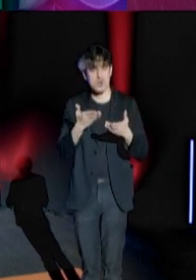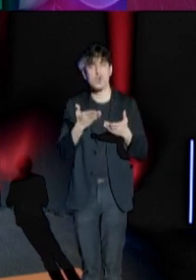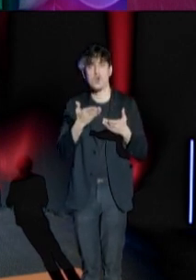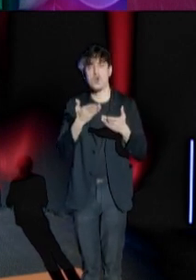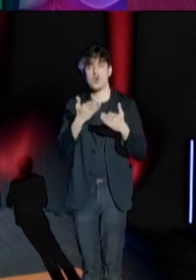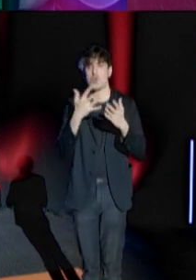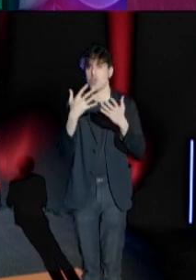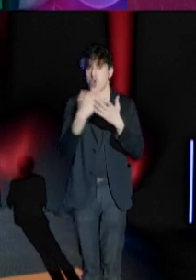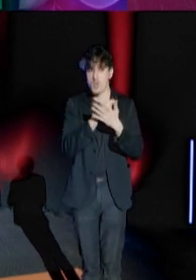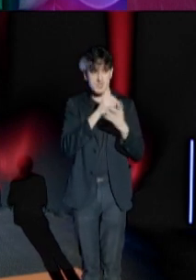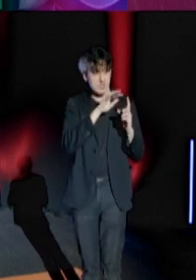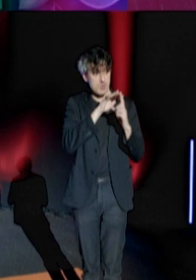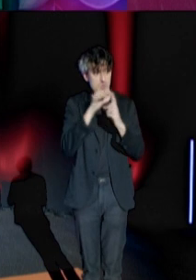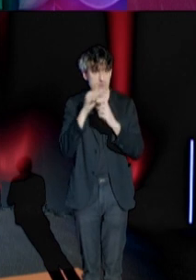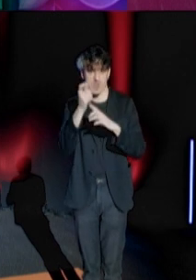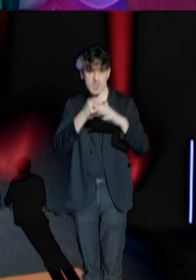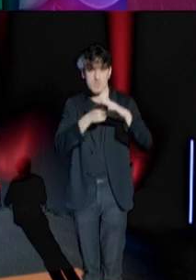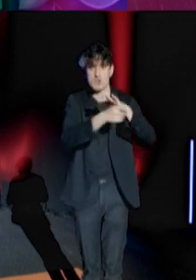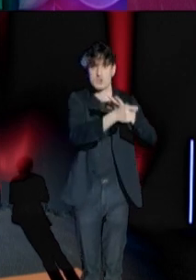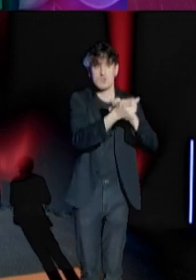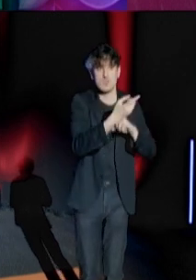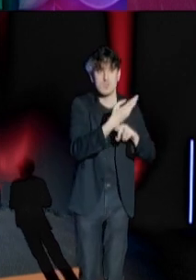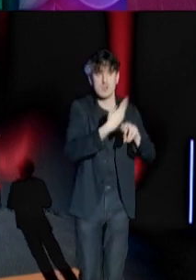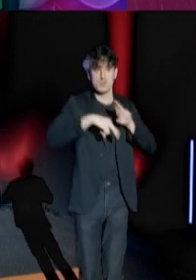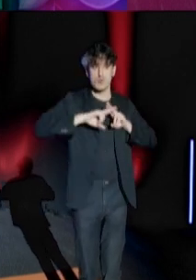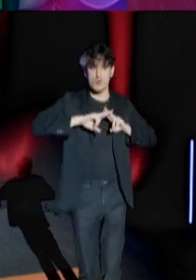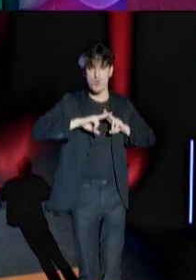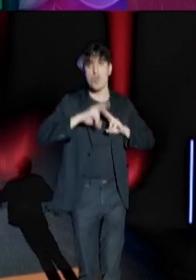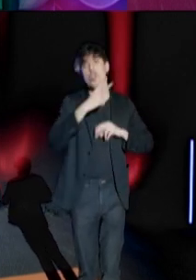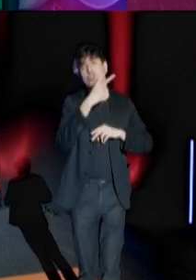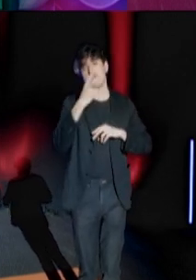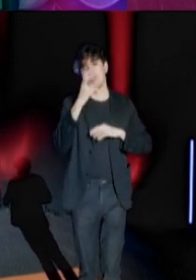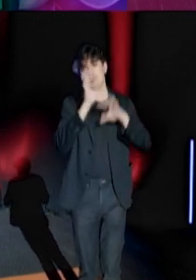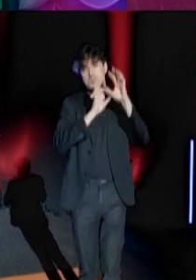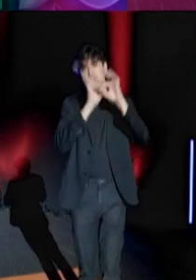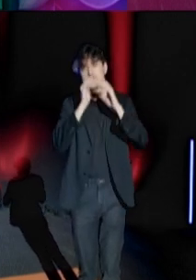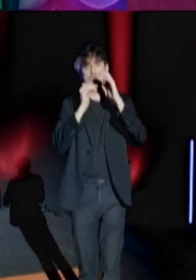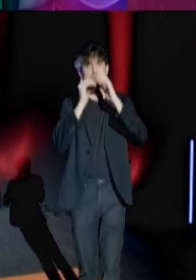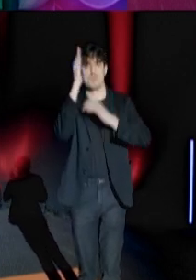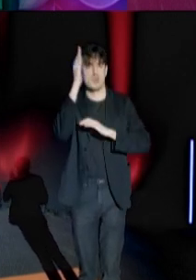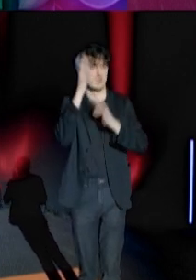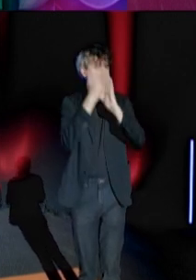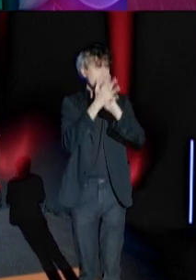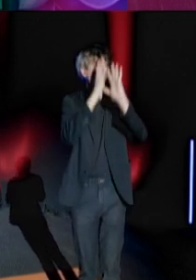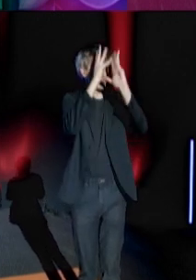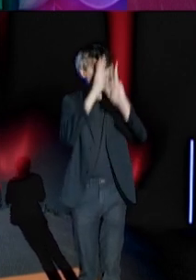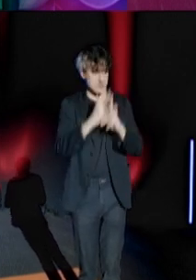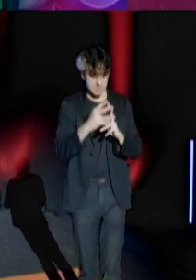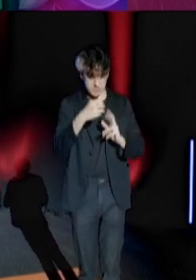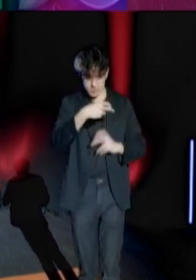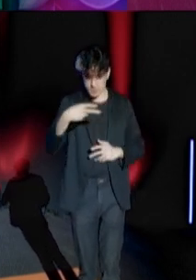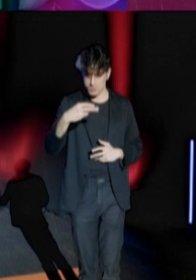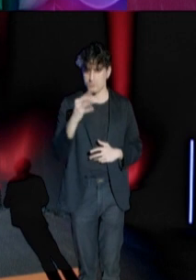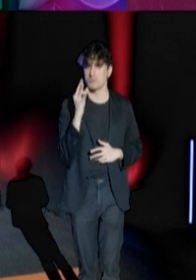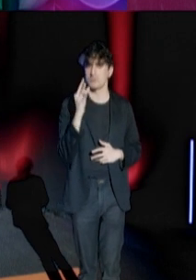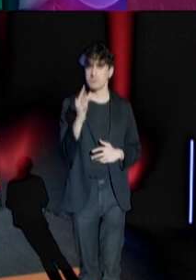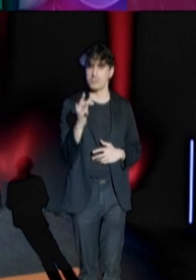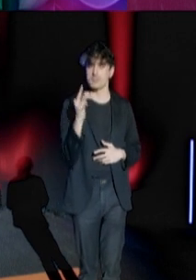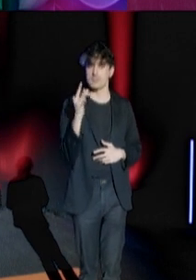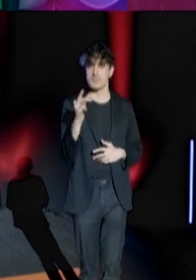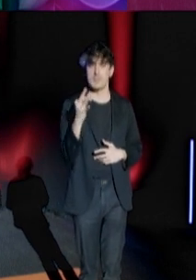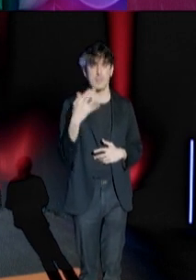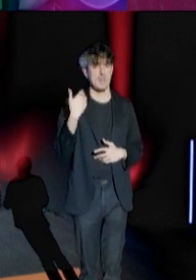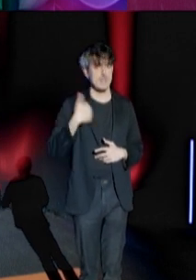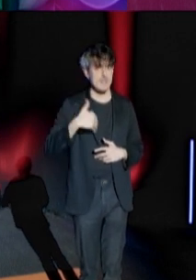los casos el retorno de la inversión supera el 200 100 los números salen o sea hacerme caso es el momento de aplicar esa